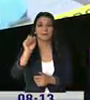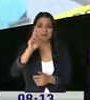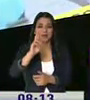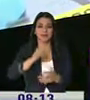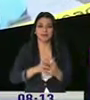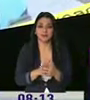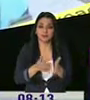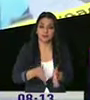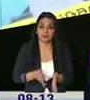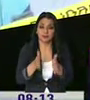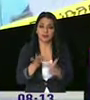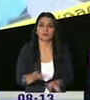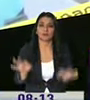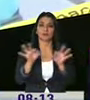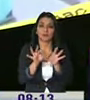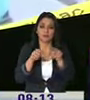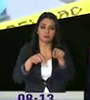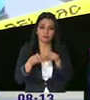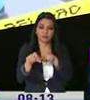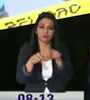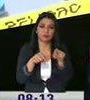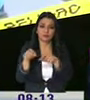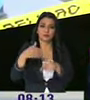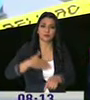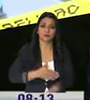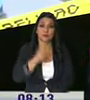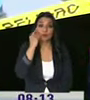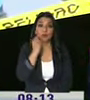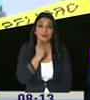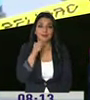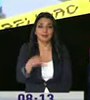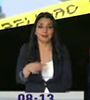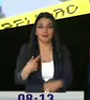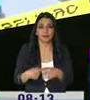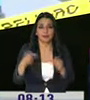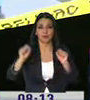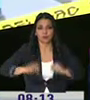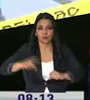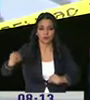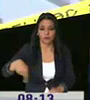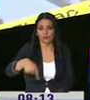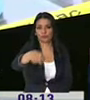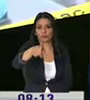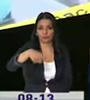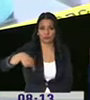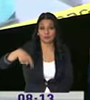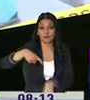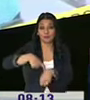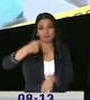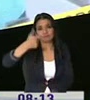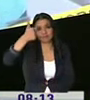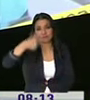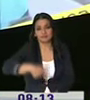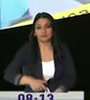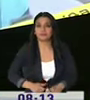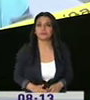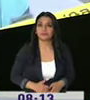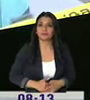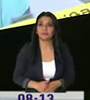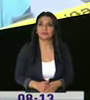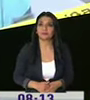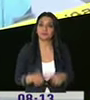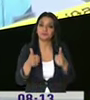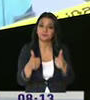muy importante, esta prolongación de la avenida Simón Bolívar para los quiteños, como decíamos, efectivizará el tránsito de aquí.